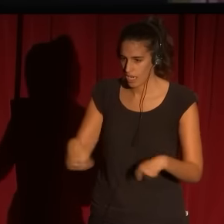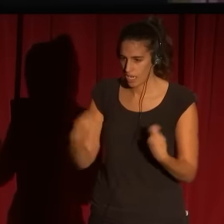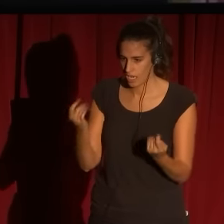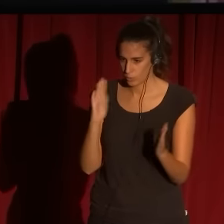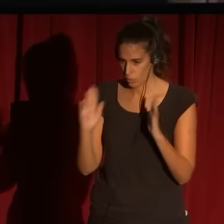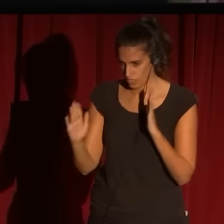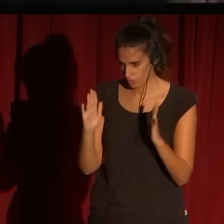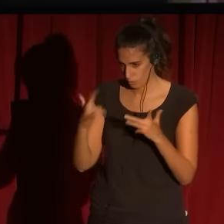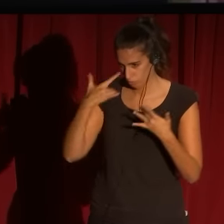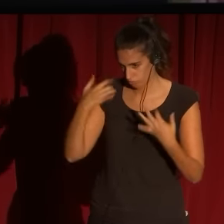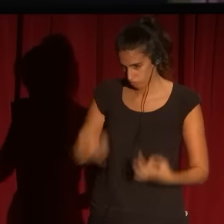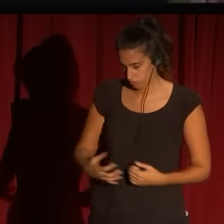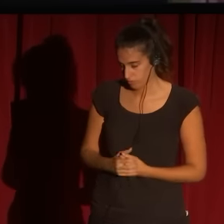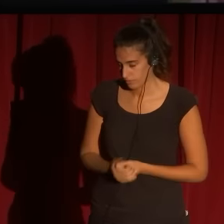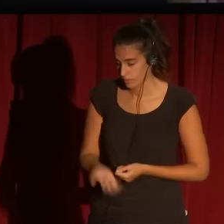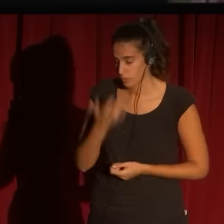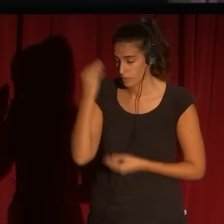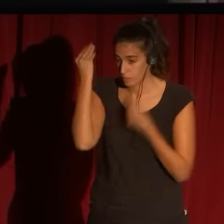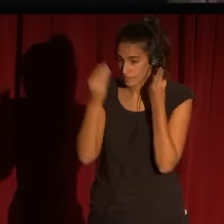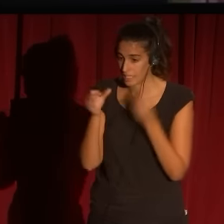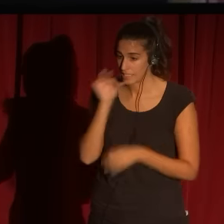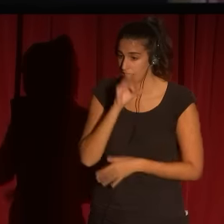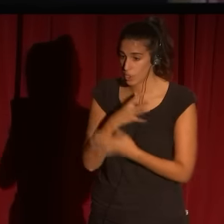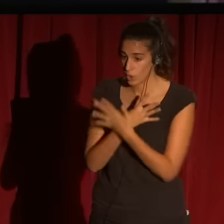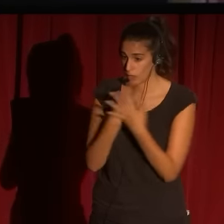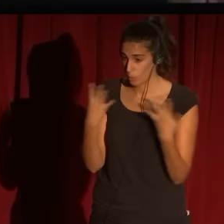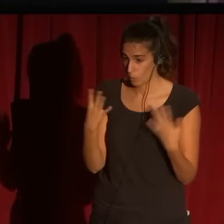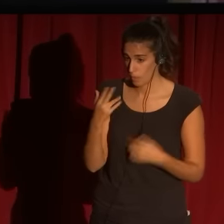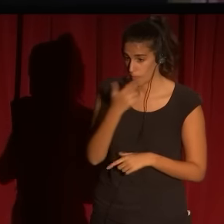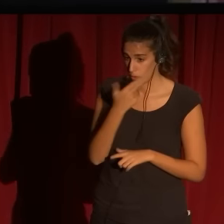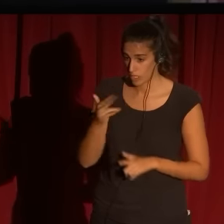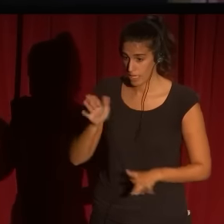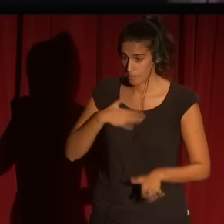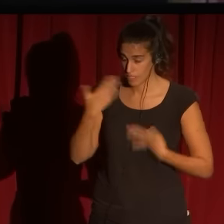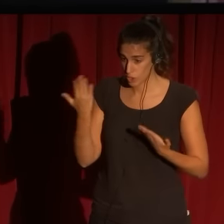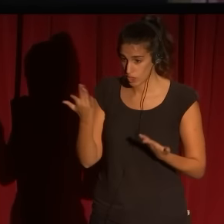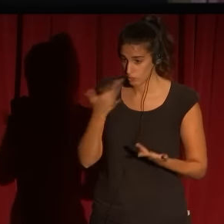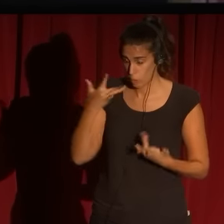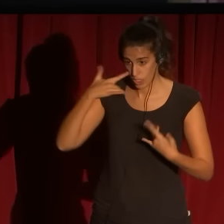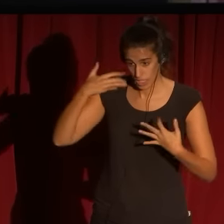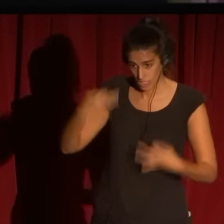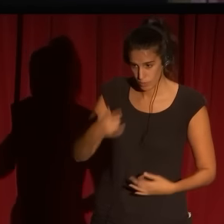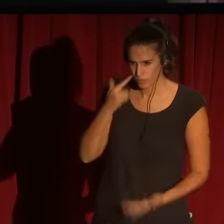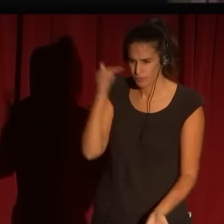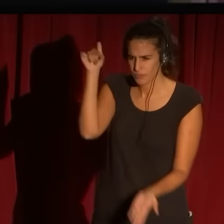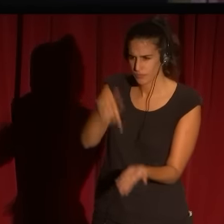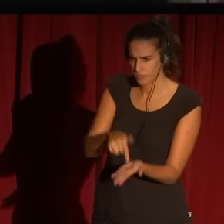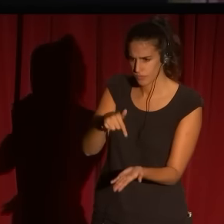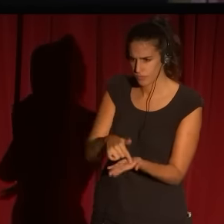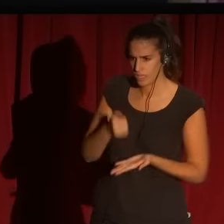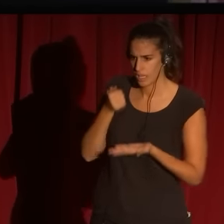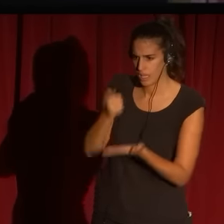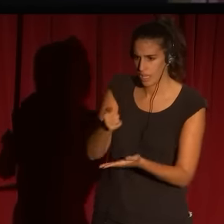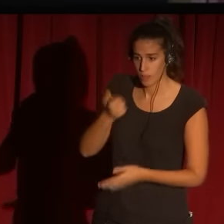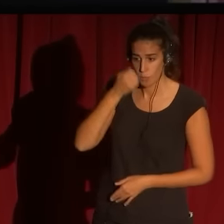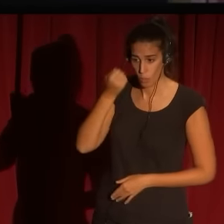o el realismo pensar por ejemplo que el siglo XIX en pintura el impresionismo y el realismo pues ellos reivindican la herencia de la pintura